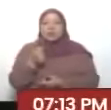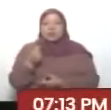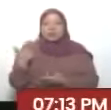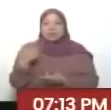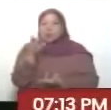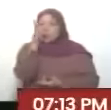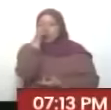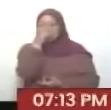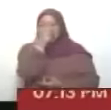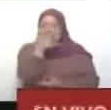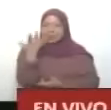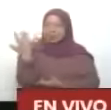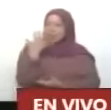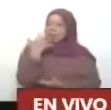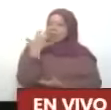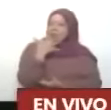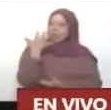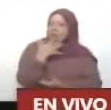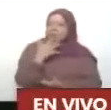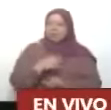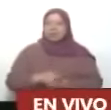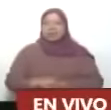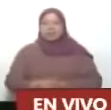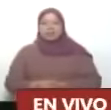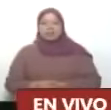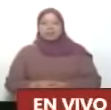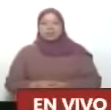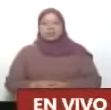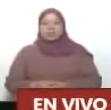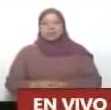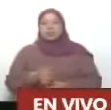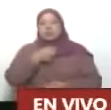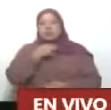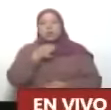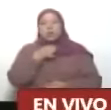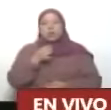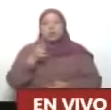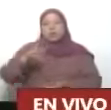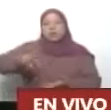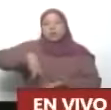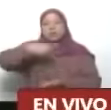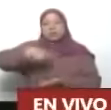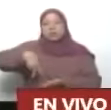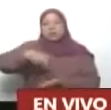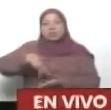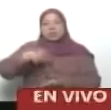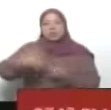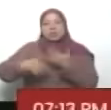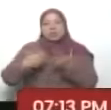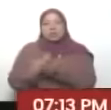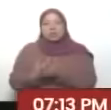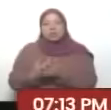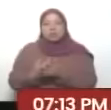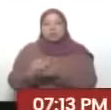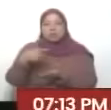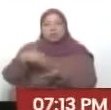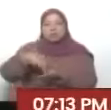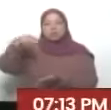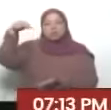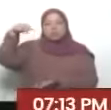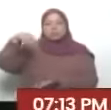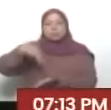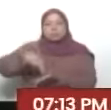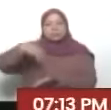bromista también. Y como a ella le gusta bailar, cuando ella va a saltar, ustedes no la ven en las Olimpiadas, en los